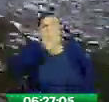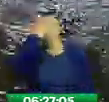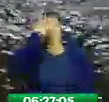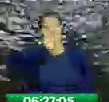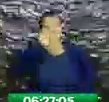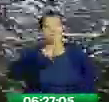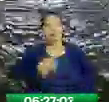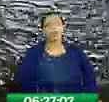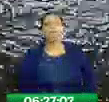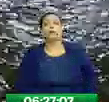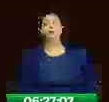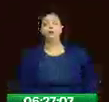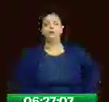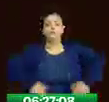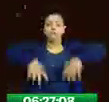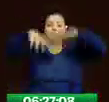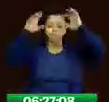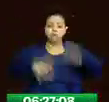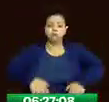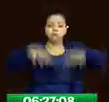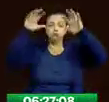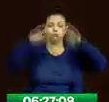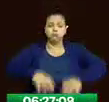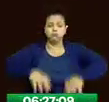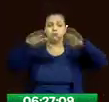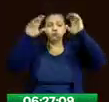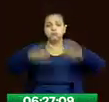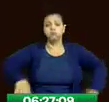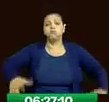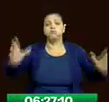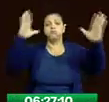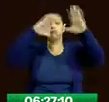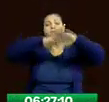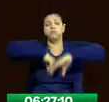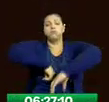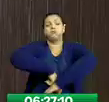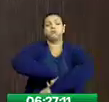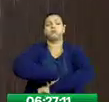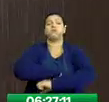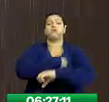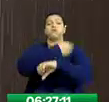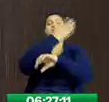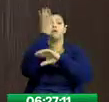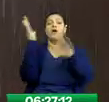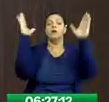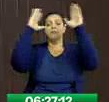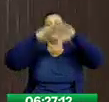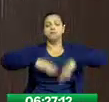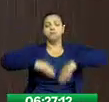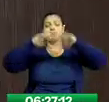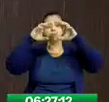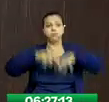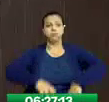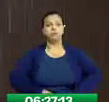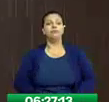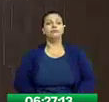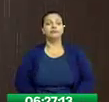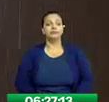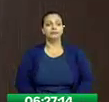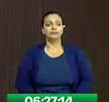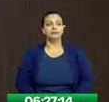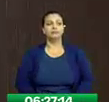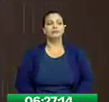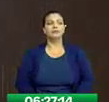horas. ¿En serio? Una ciudad con 24 horas continuas. Te inundas. Te inundas y conlleva que la